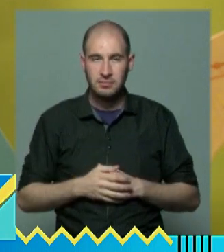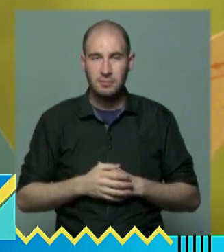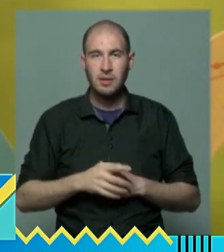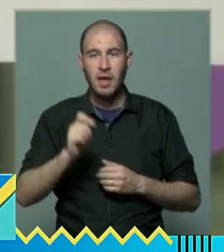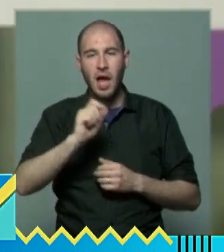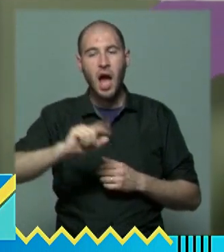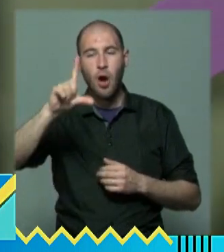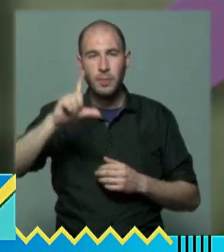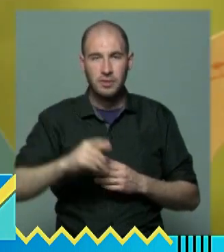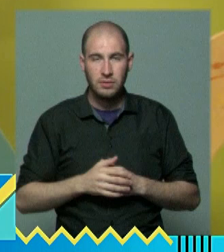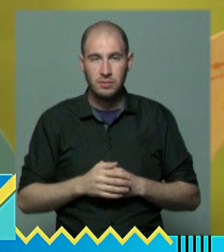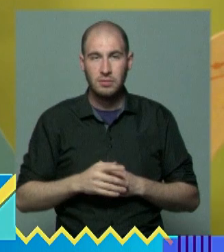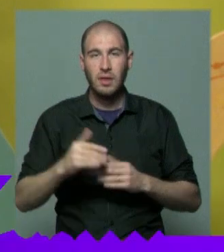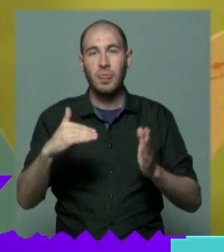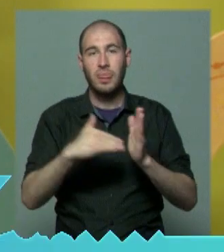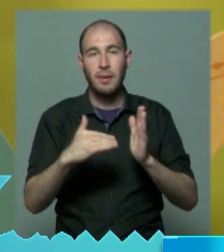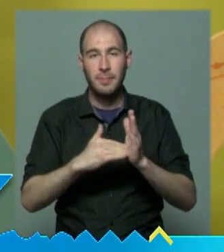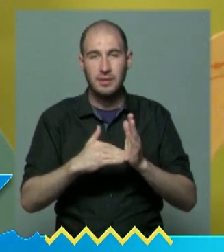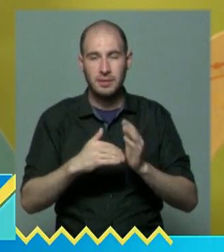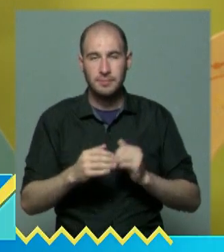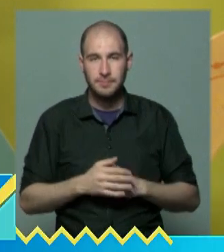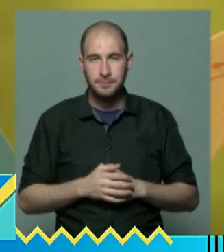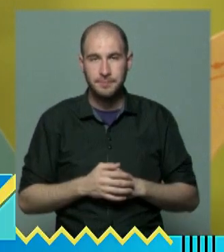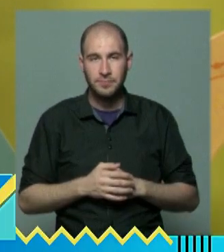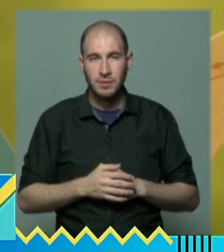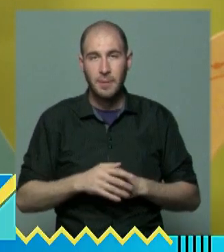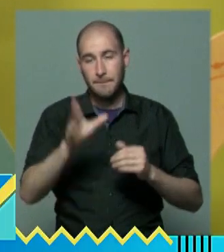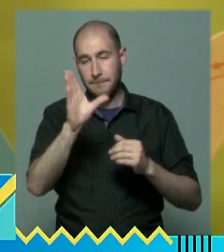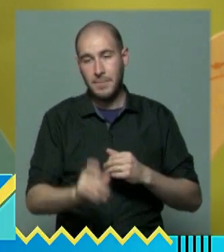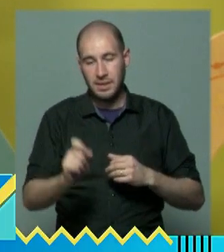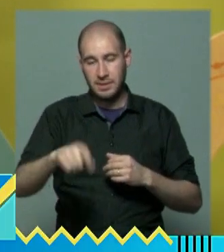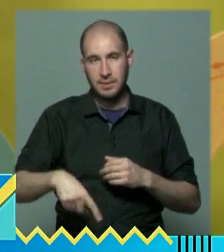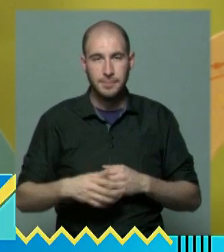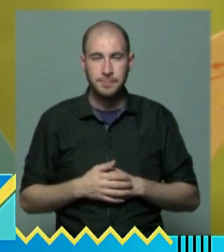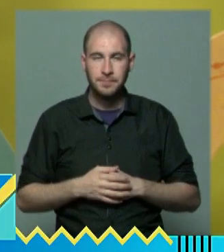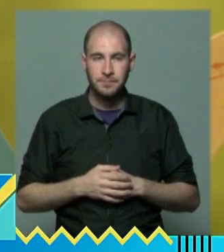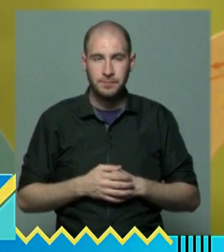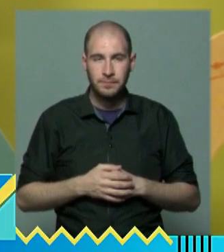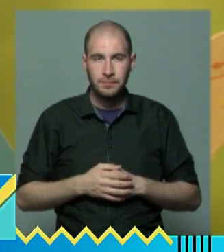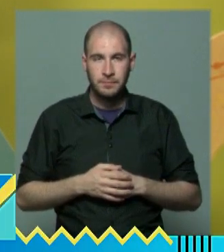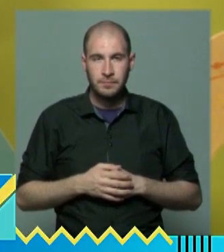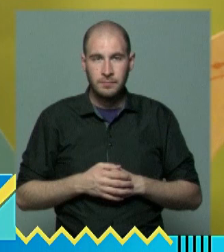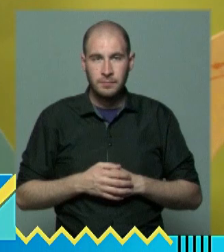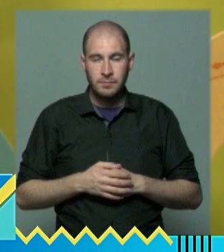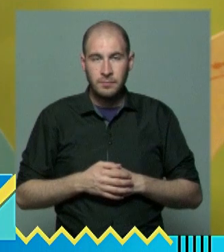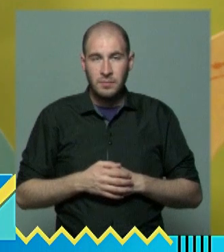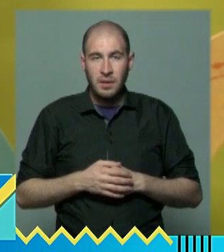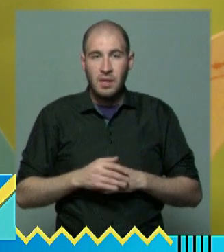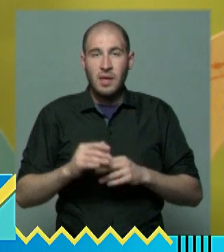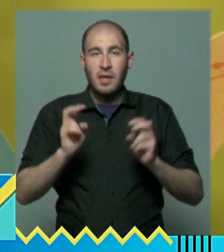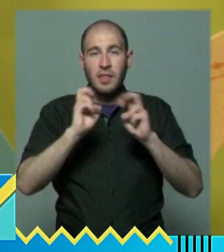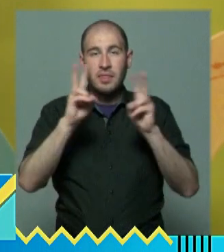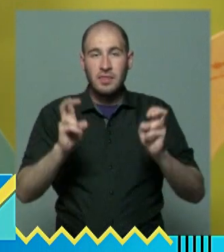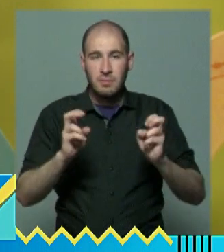le da una actualización más acorde a la situación del país. Y en cuanto a lo que es